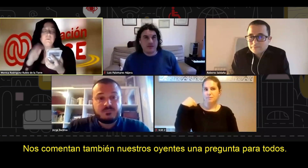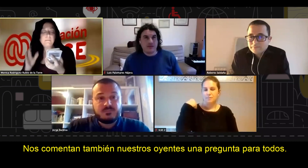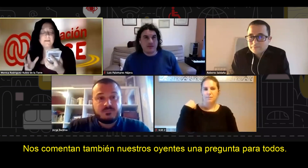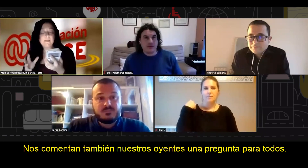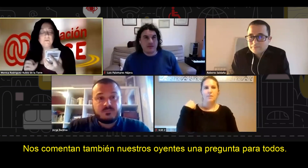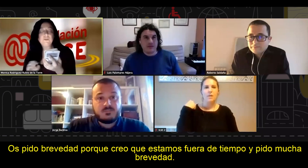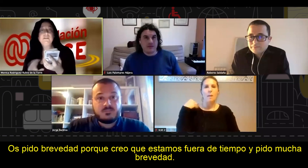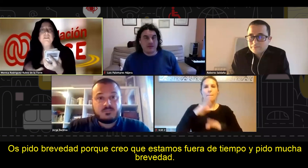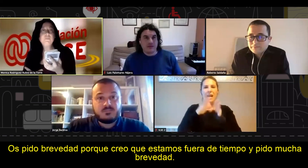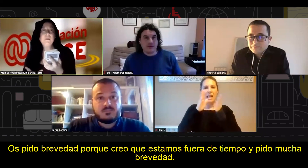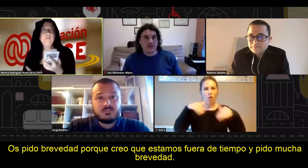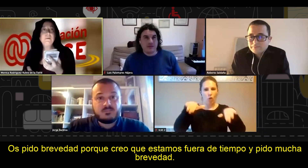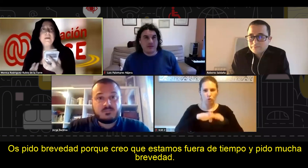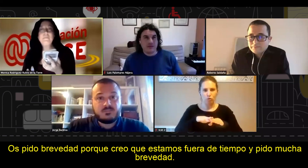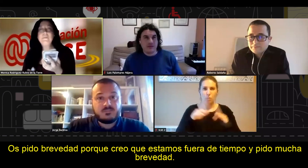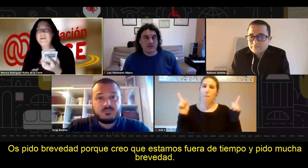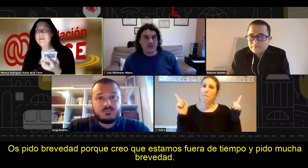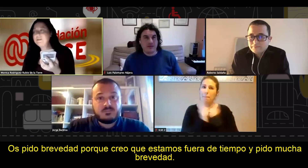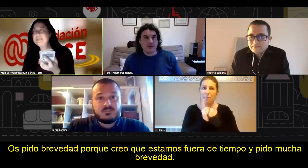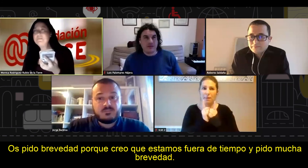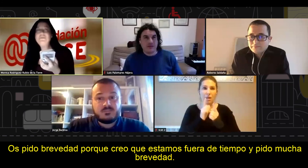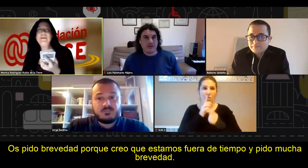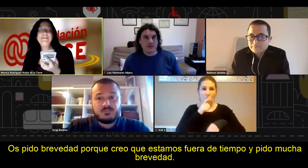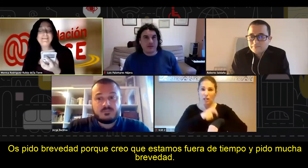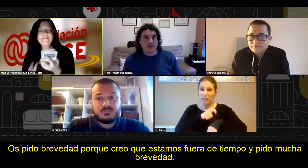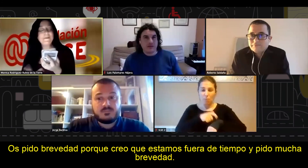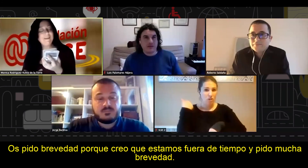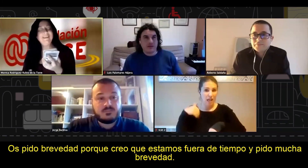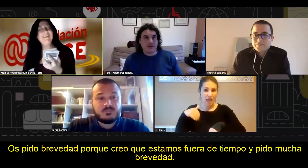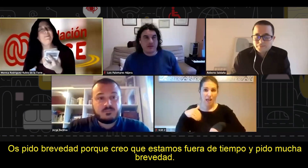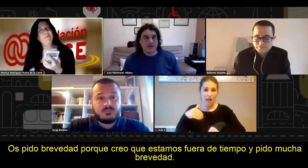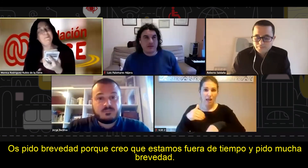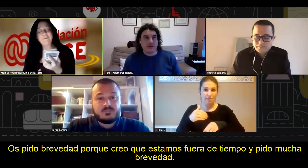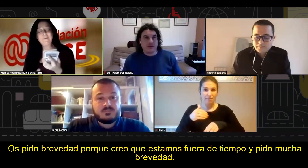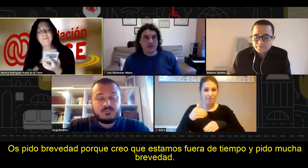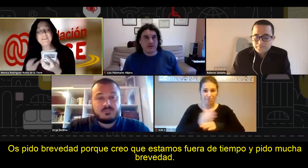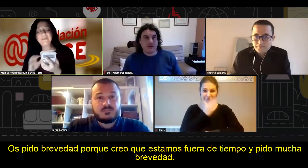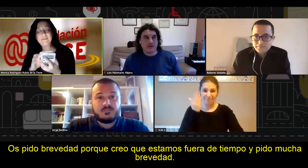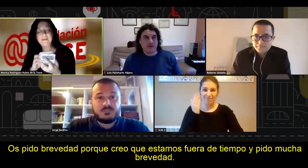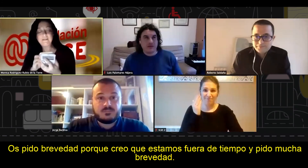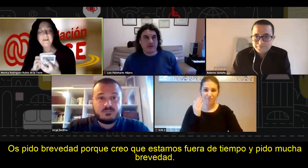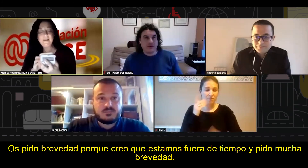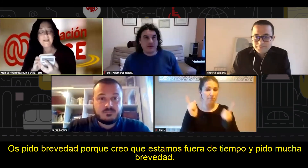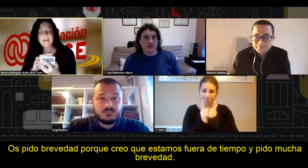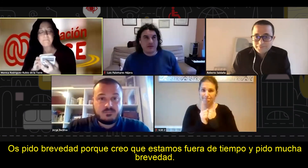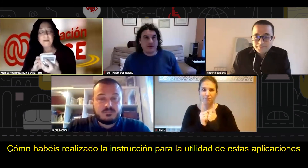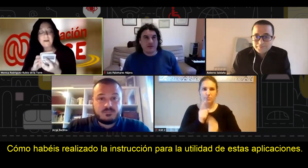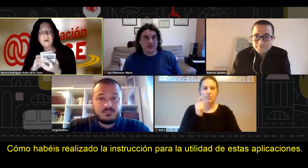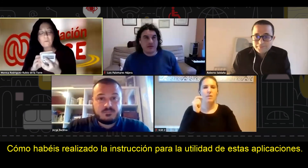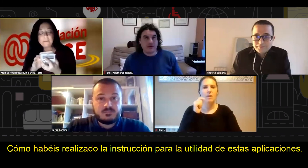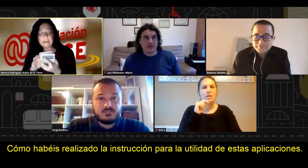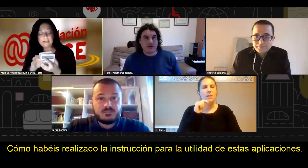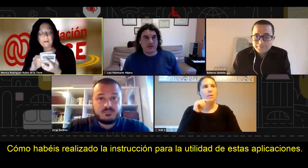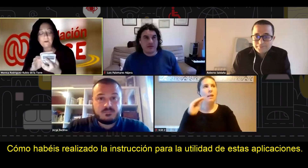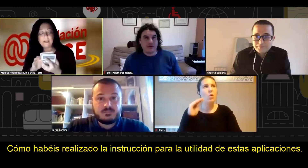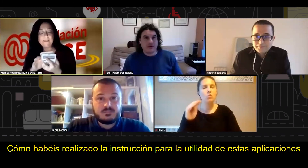para todos. Sí os pido brevedad porque creo que estamos fuera de tiempo y bueno, pues os pido mucha brevedad. ¿Cómo habéis